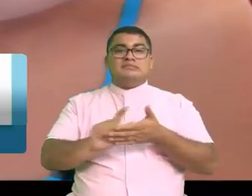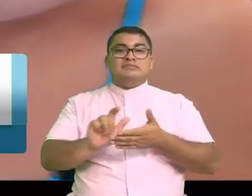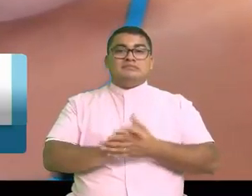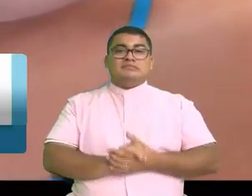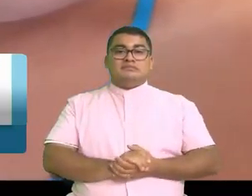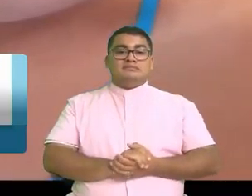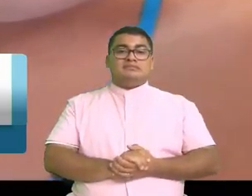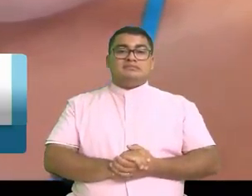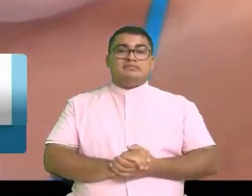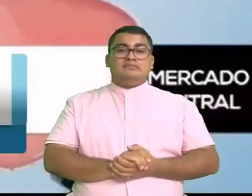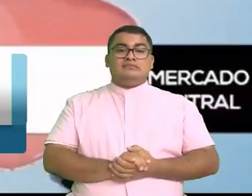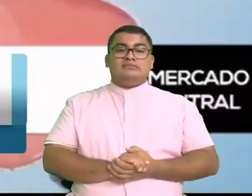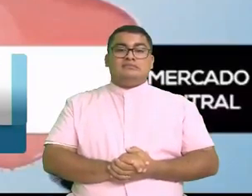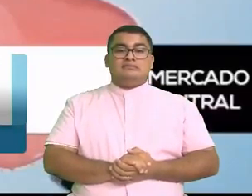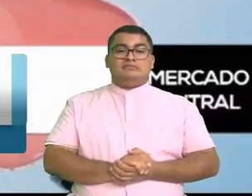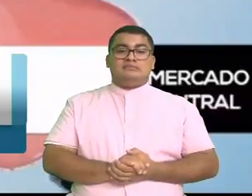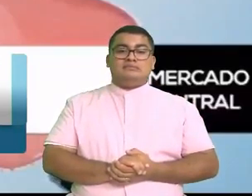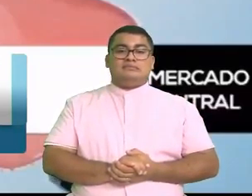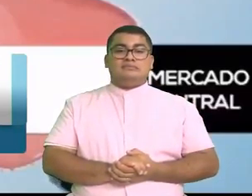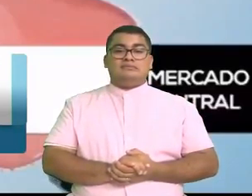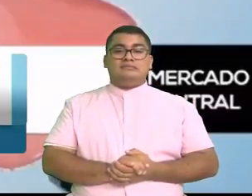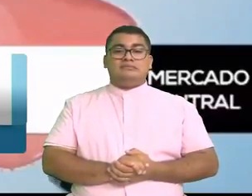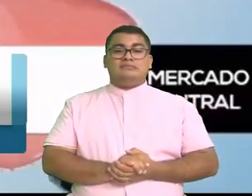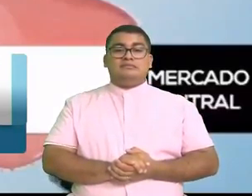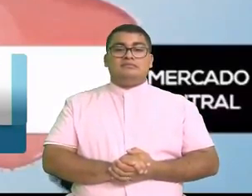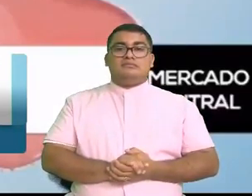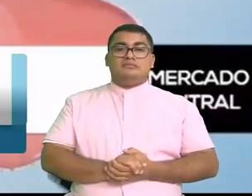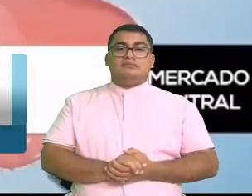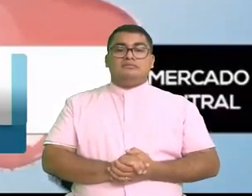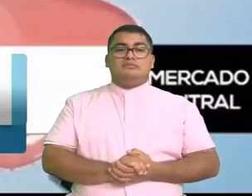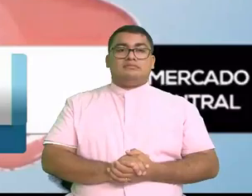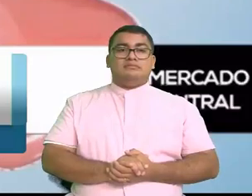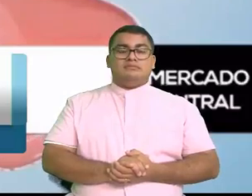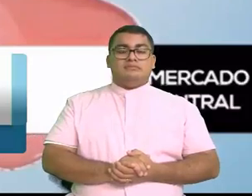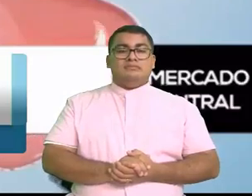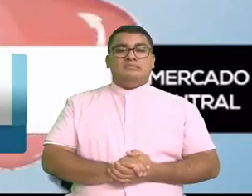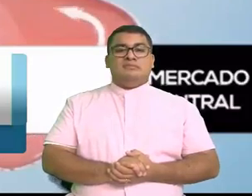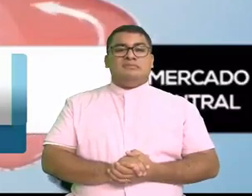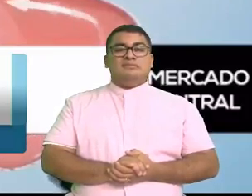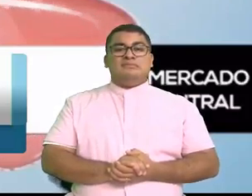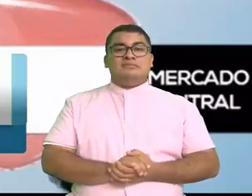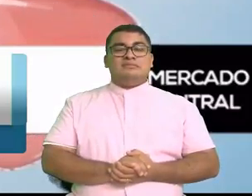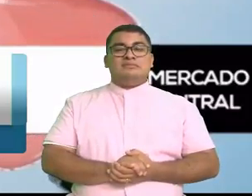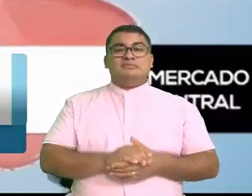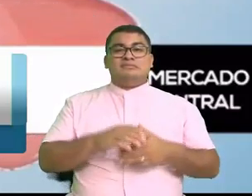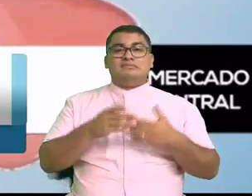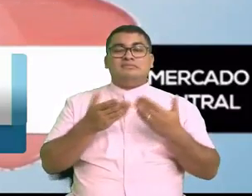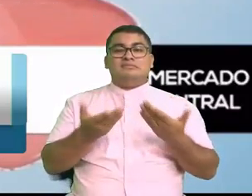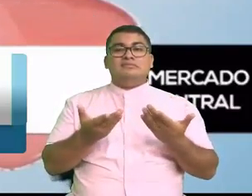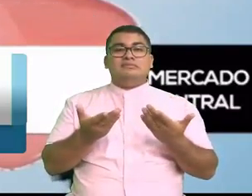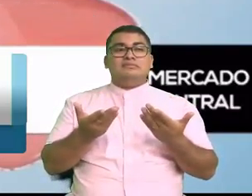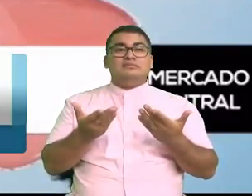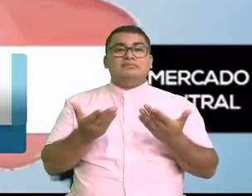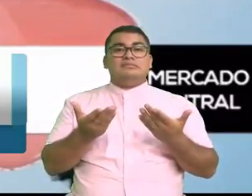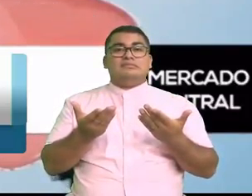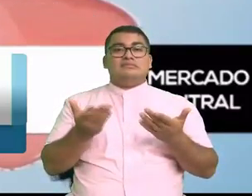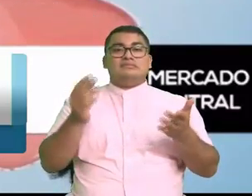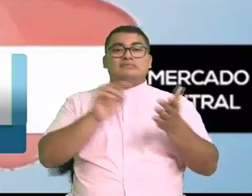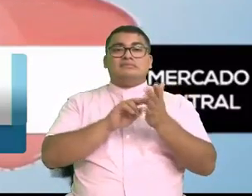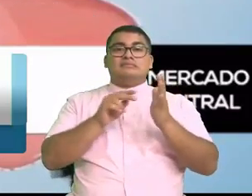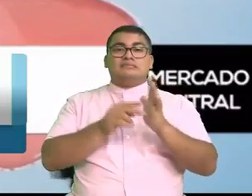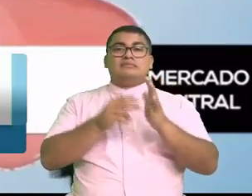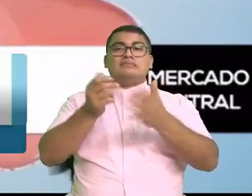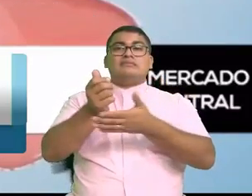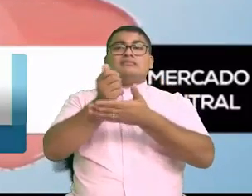de las fosas nasales. La hace menos densa, me imagino. La hace menos densa, correcto. Correcto. Entonces, esto ayuda